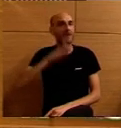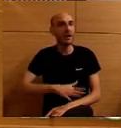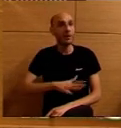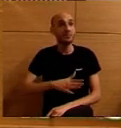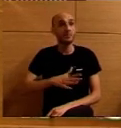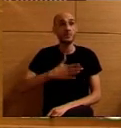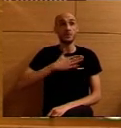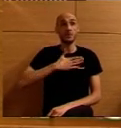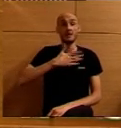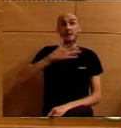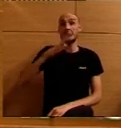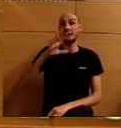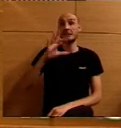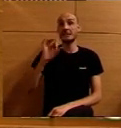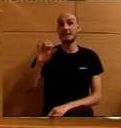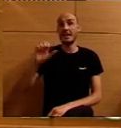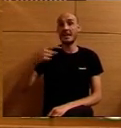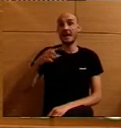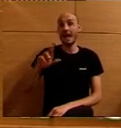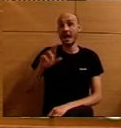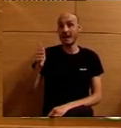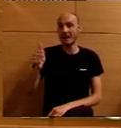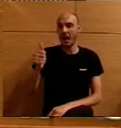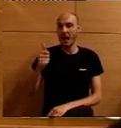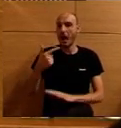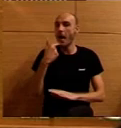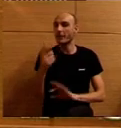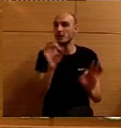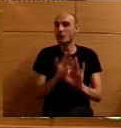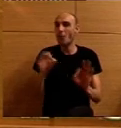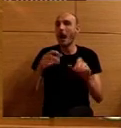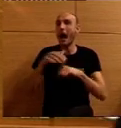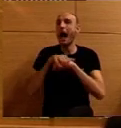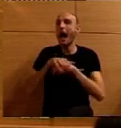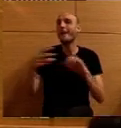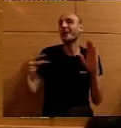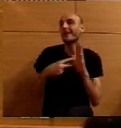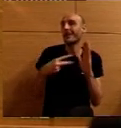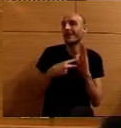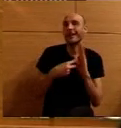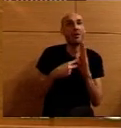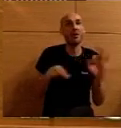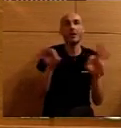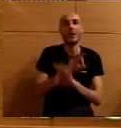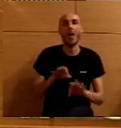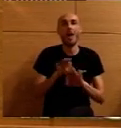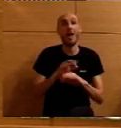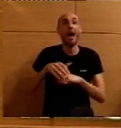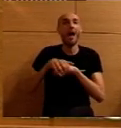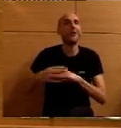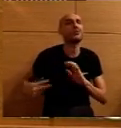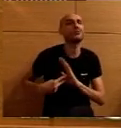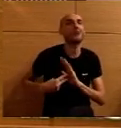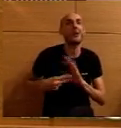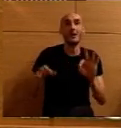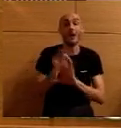de col·locar a ningú amigo. Lo que passa que excusatio non petita, accusatio manifesta. Igual li ha